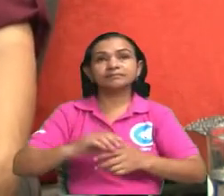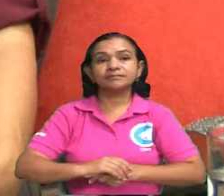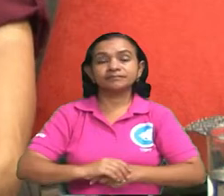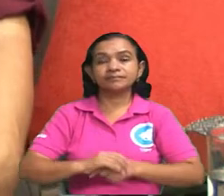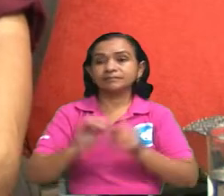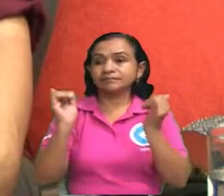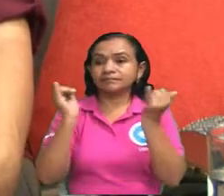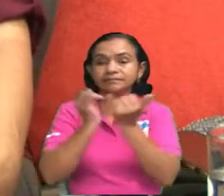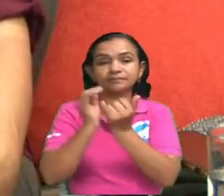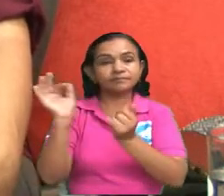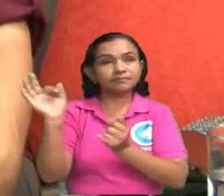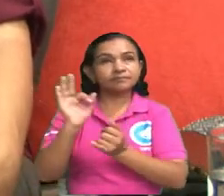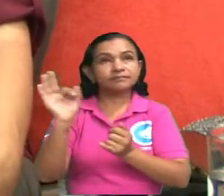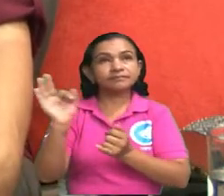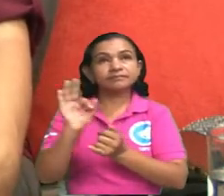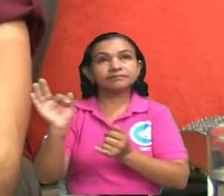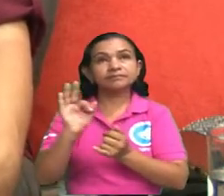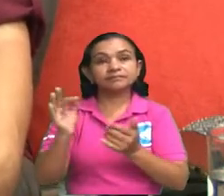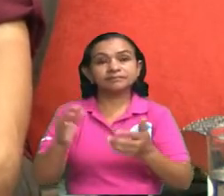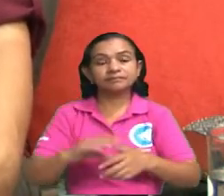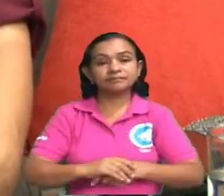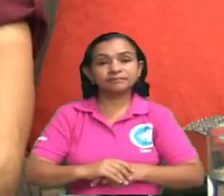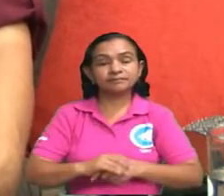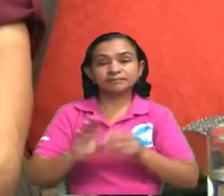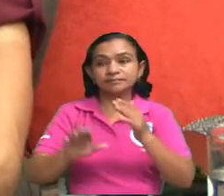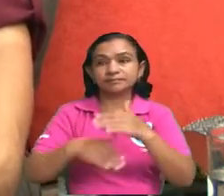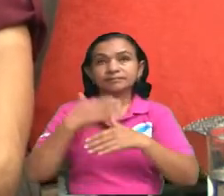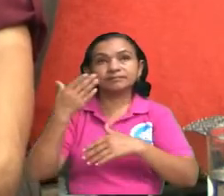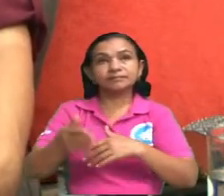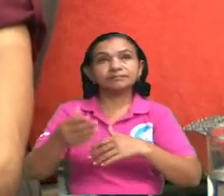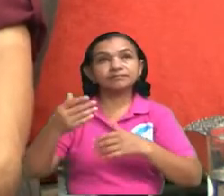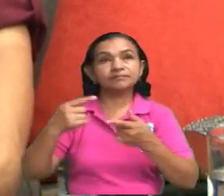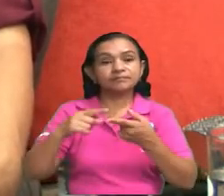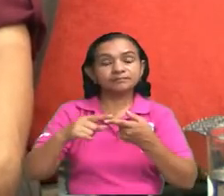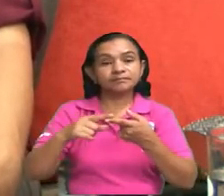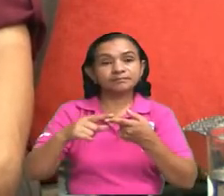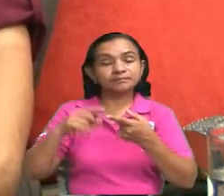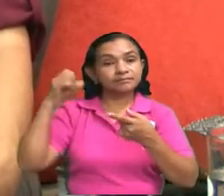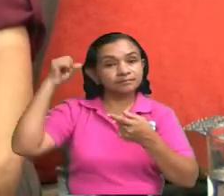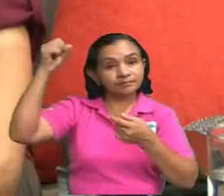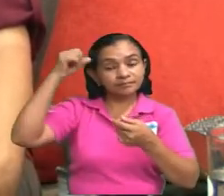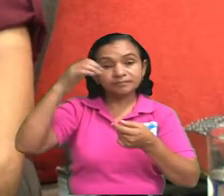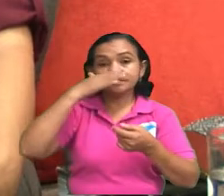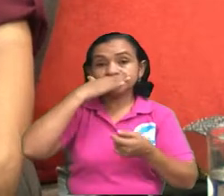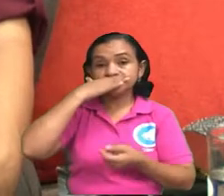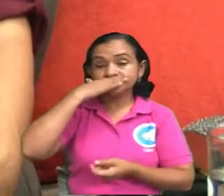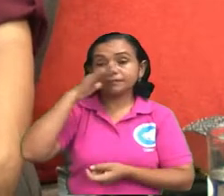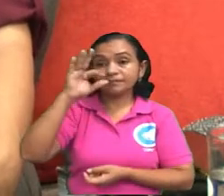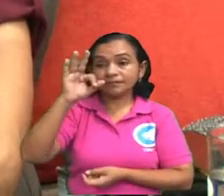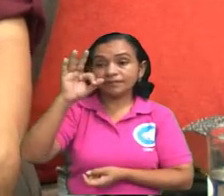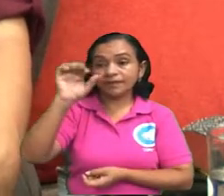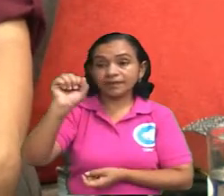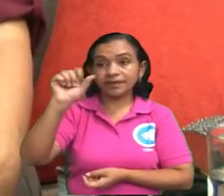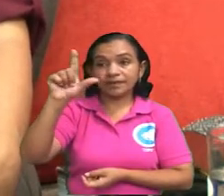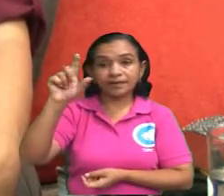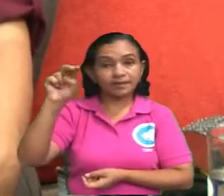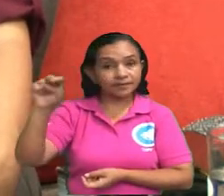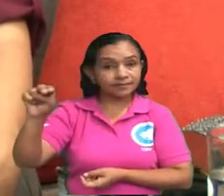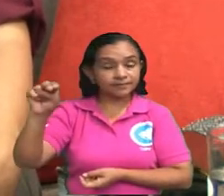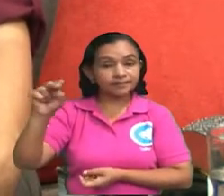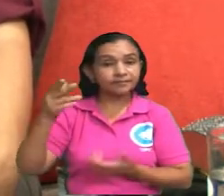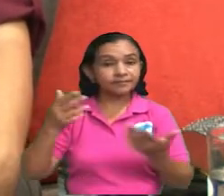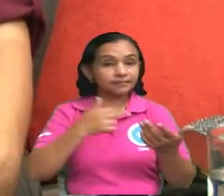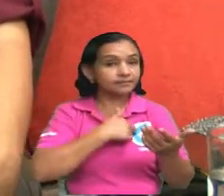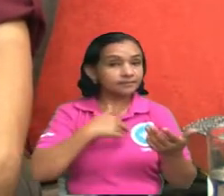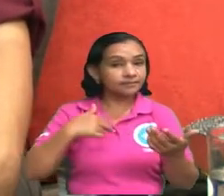Al mismo tiempo, la llegada del triunfo de la Revolución Popular Sandinista viene en un momento donde